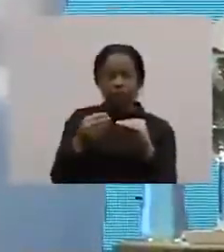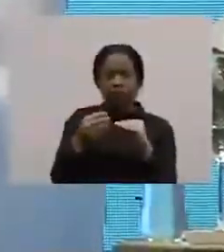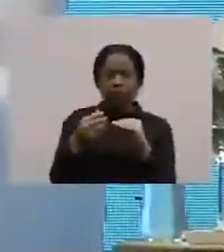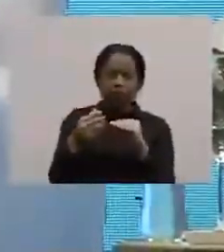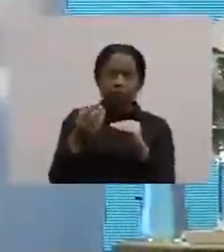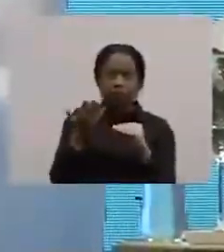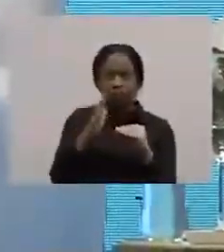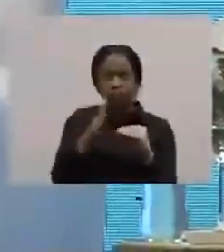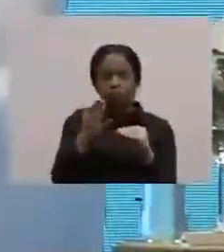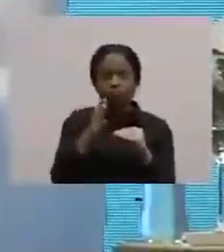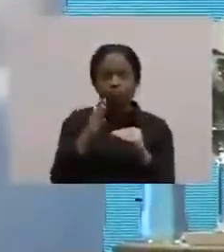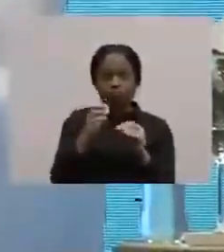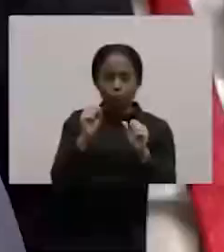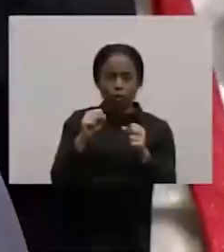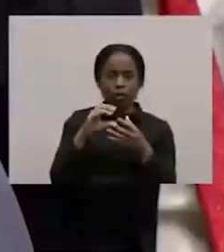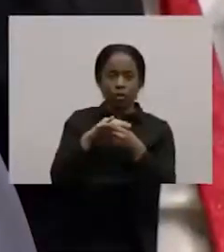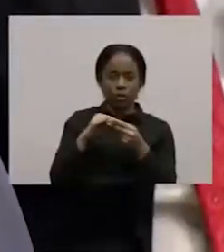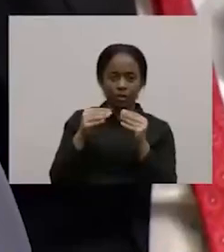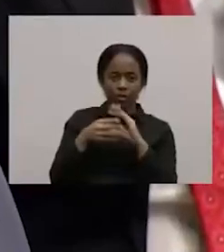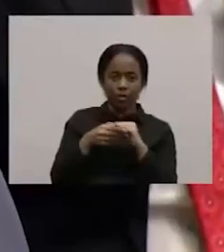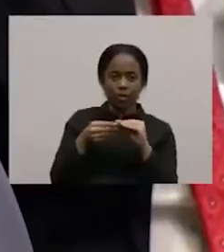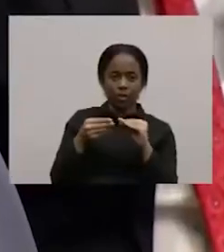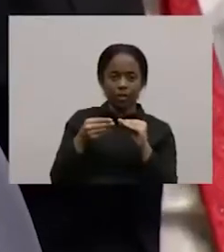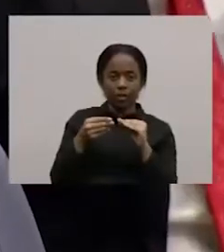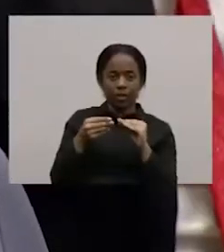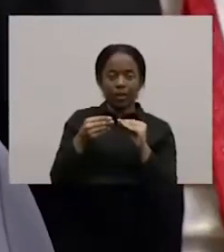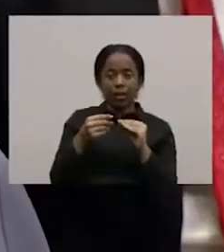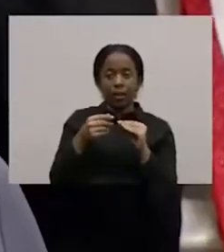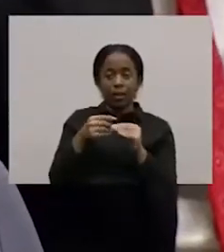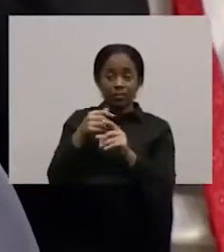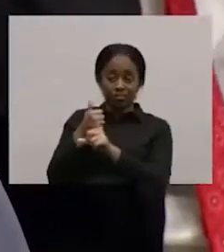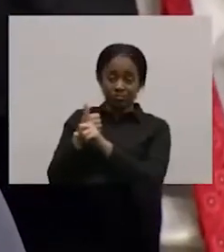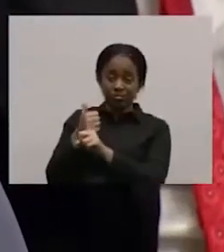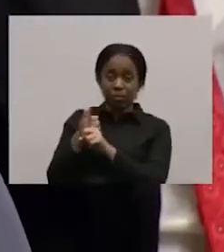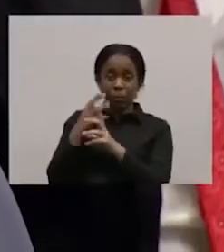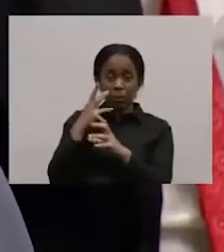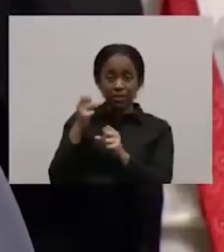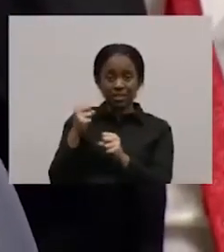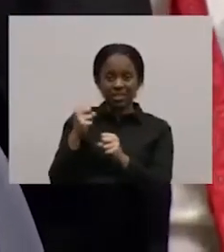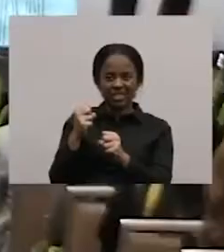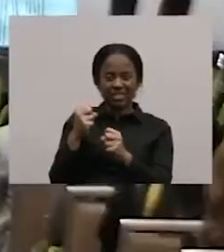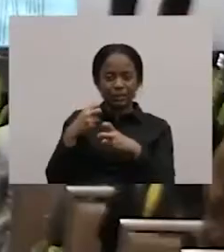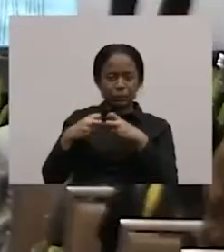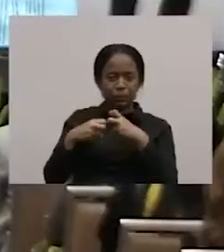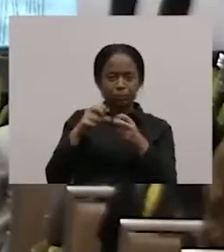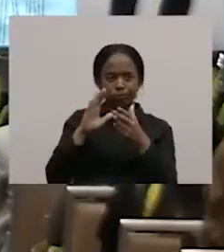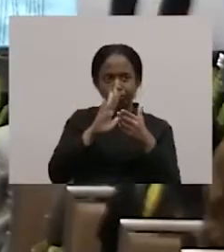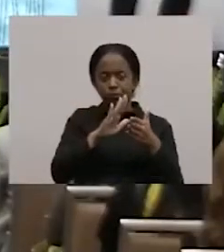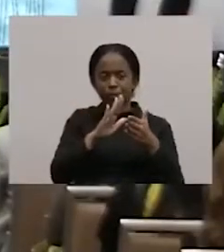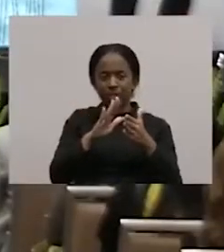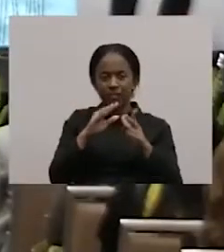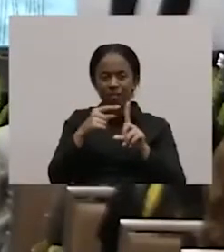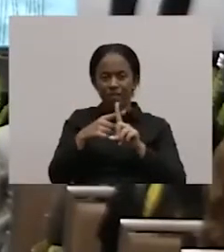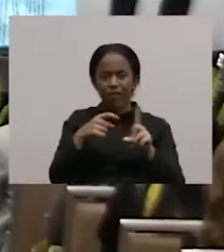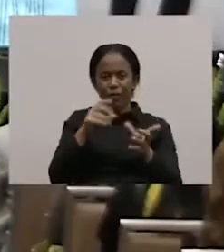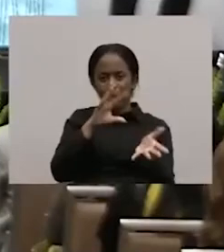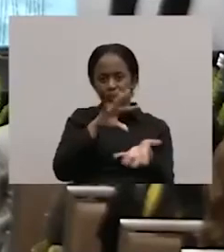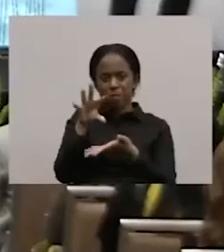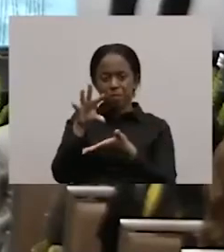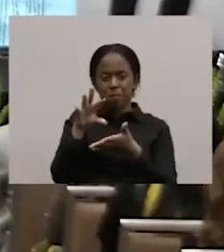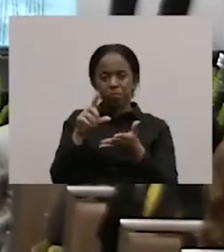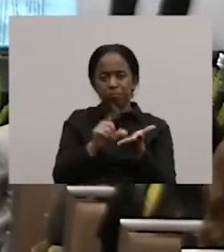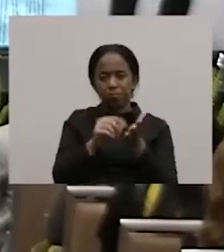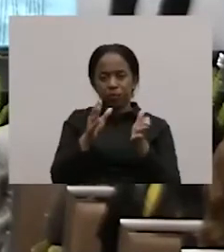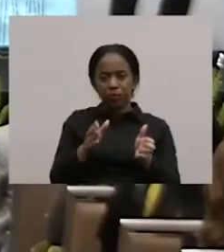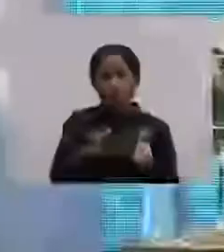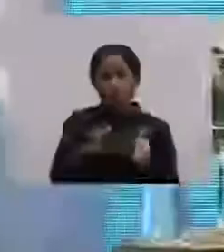me atreví a decir que él tenía un déficit con la prensa, ¿verdad? Y tuve respuesta de varios funcionarios.